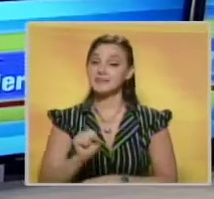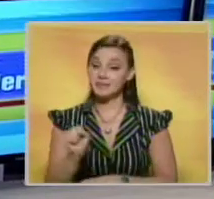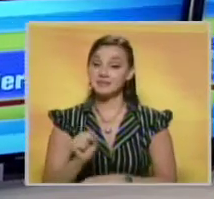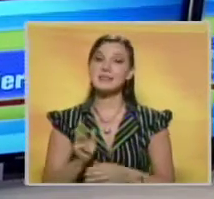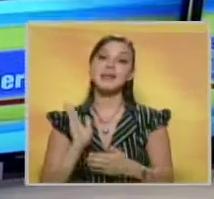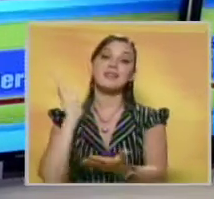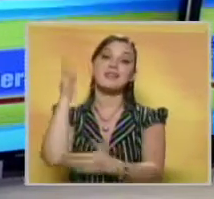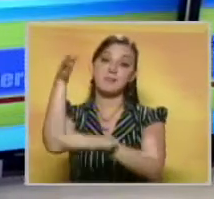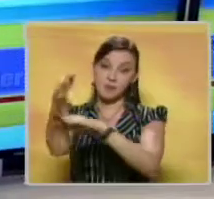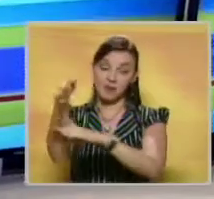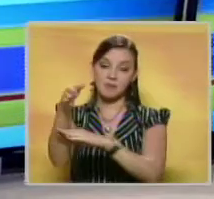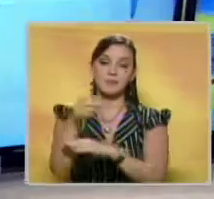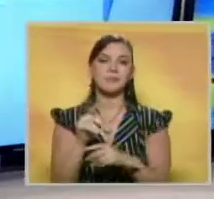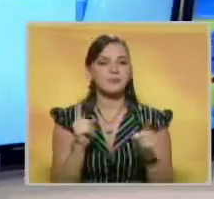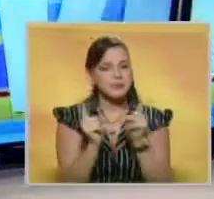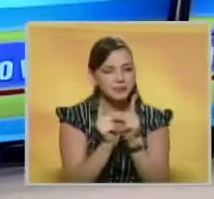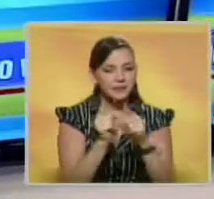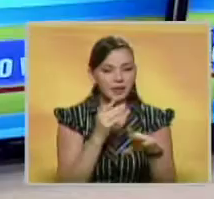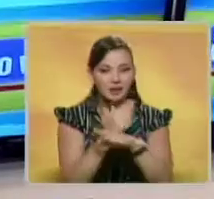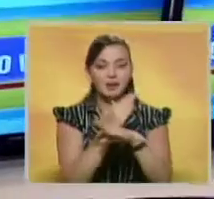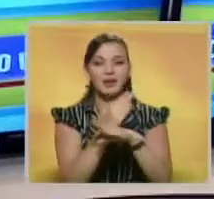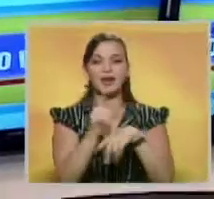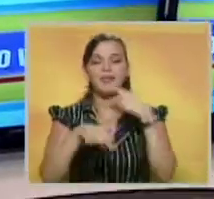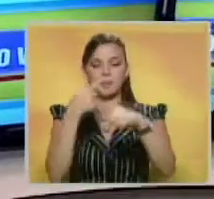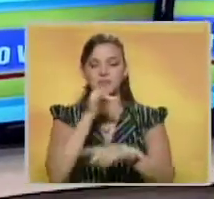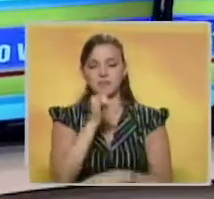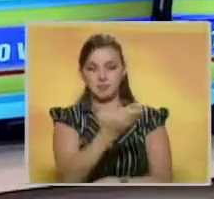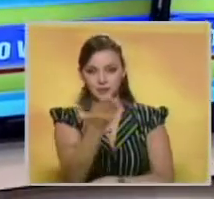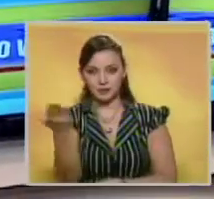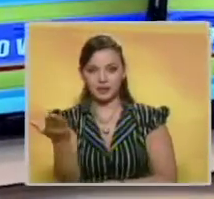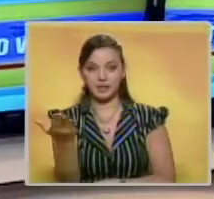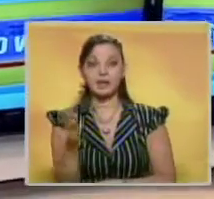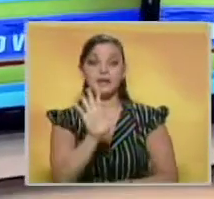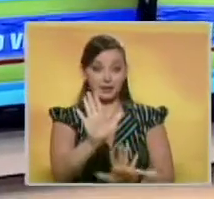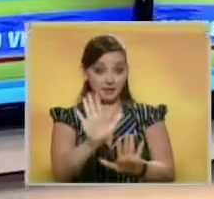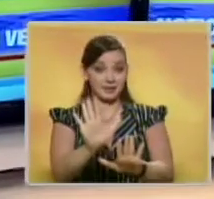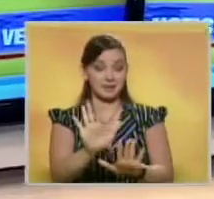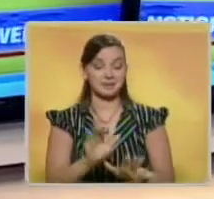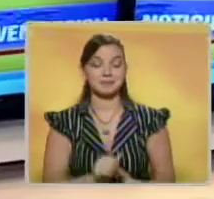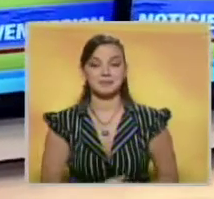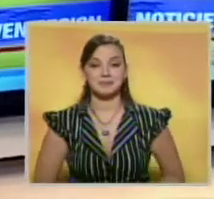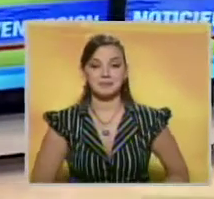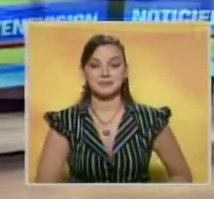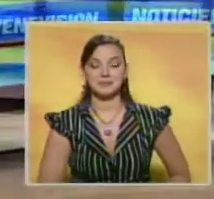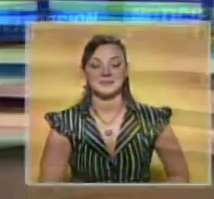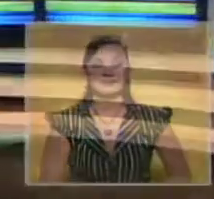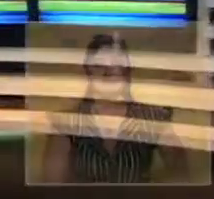Mérida. Vamos a hacer una breve pausa y al regreso tenemos más información para ustedes. Quédense con nosotros.